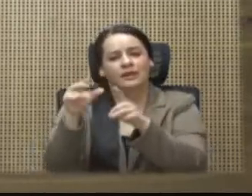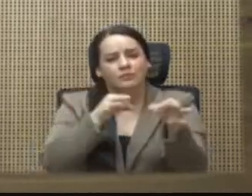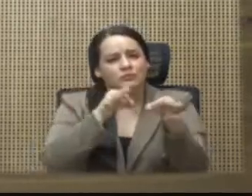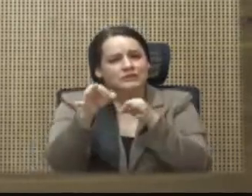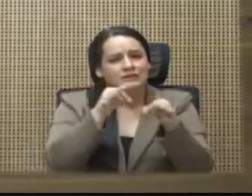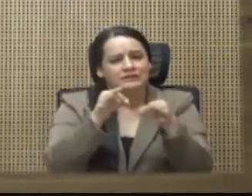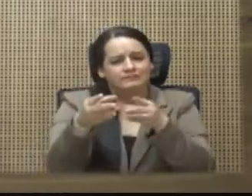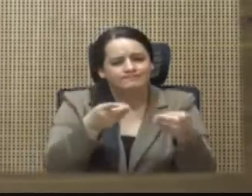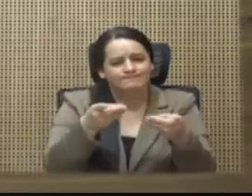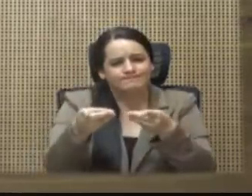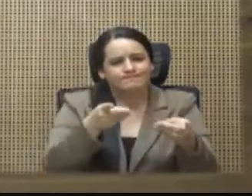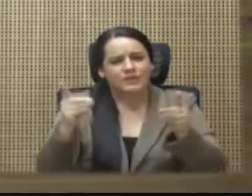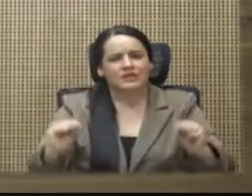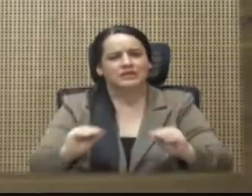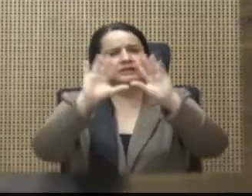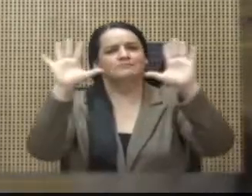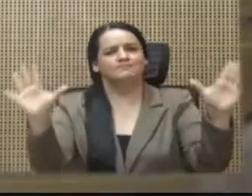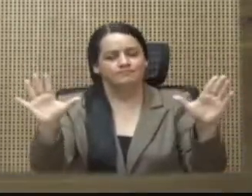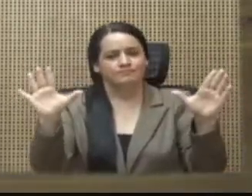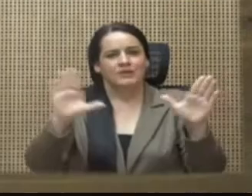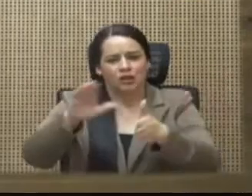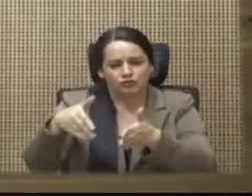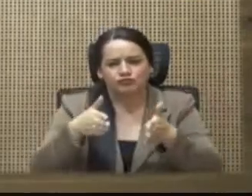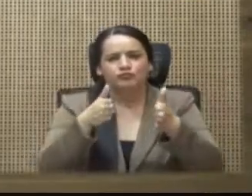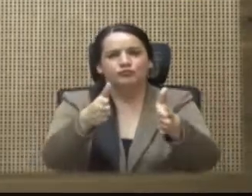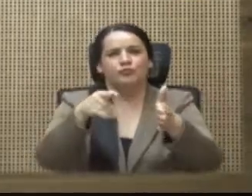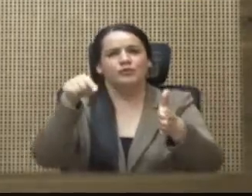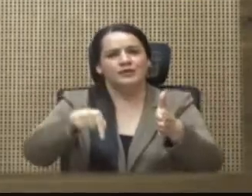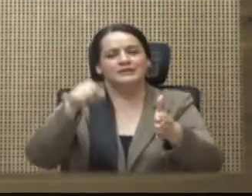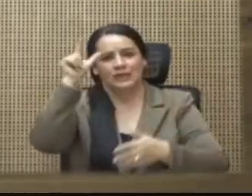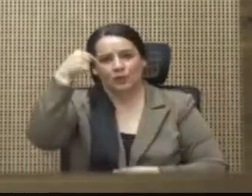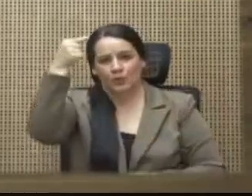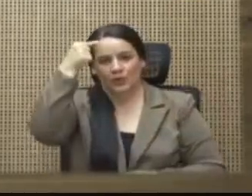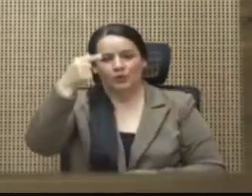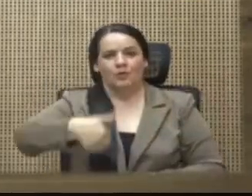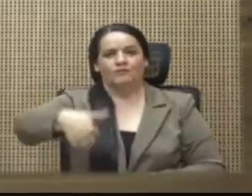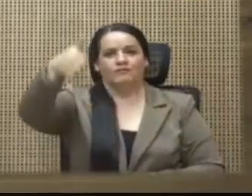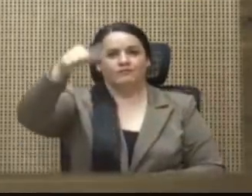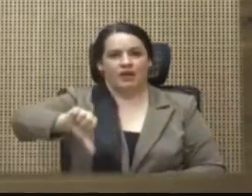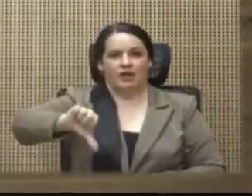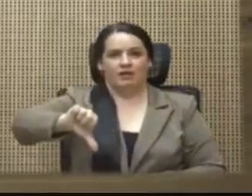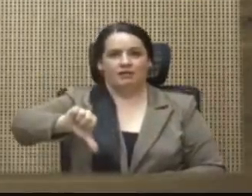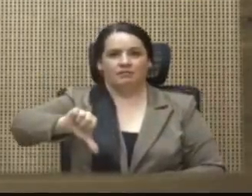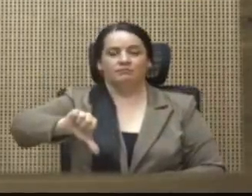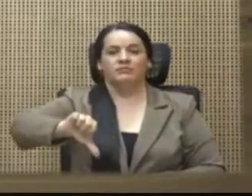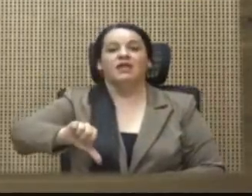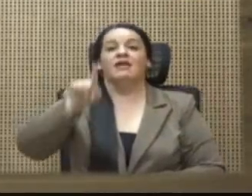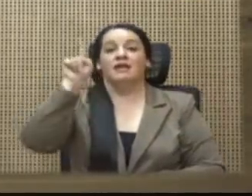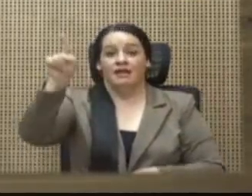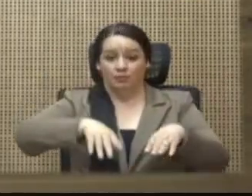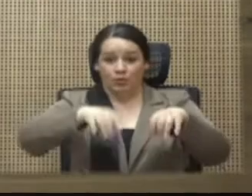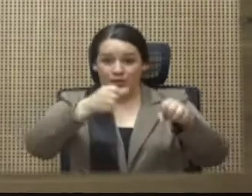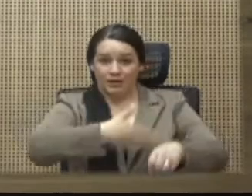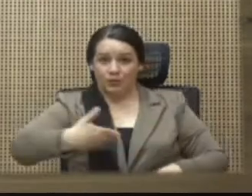administración: fracaso. El Ejecutivo vuelve a fracasar, ahora con los